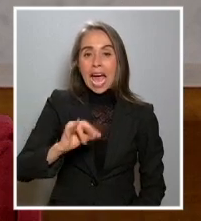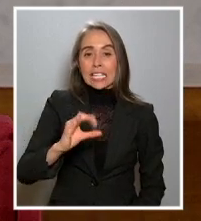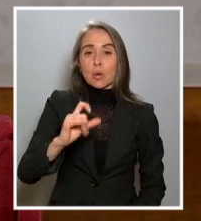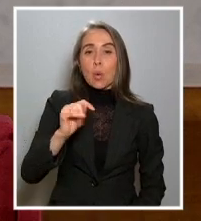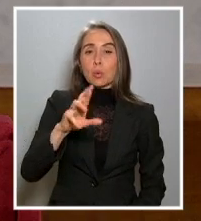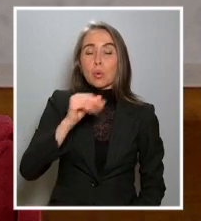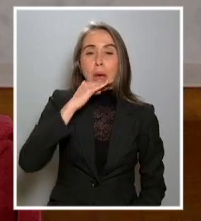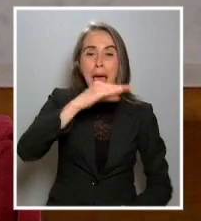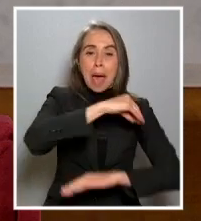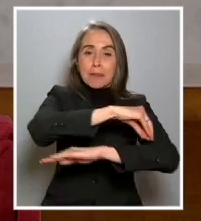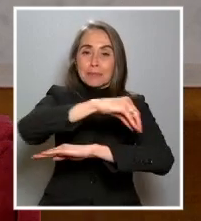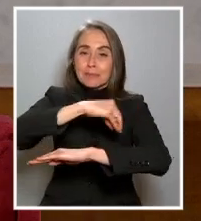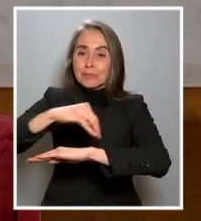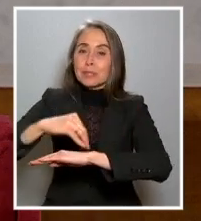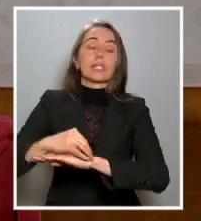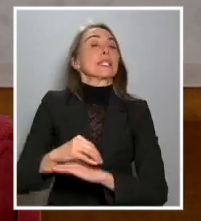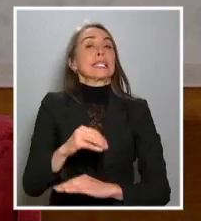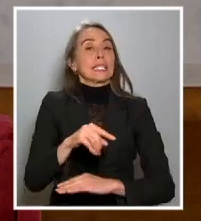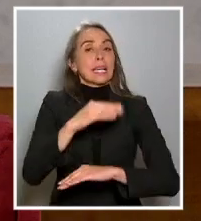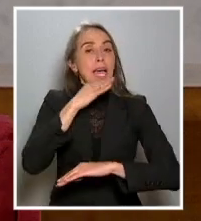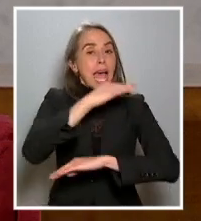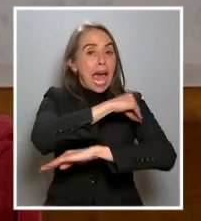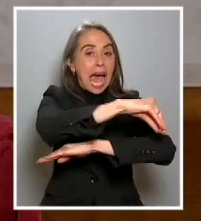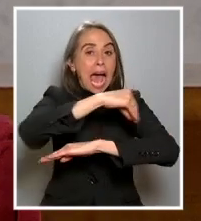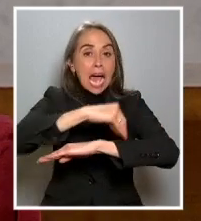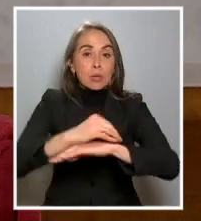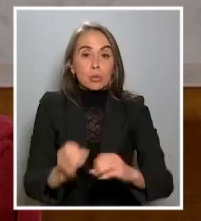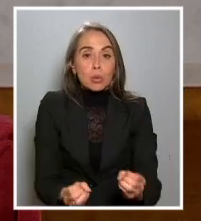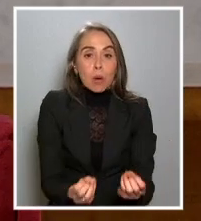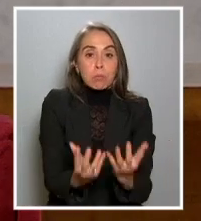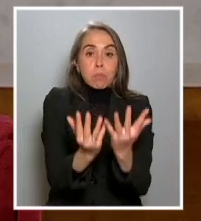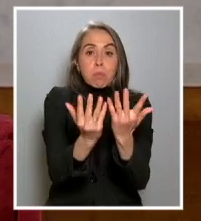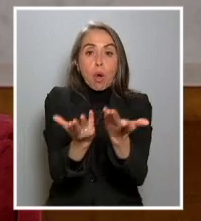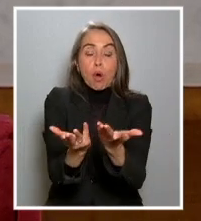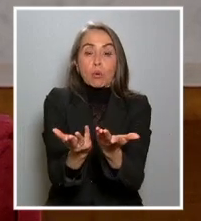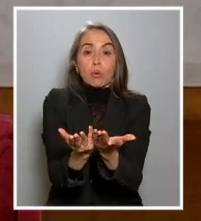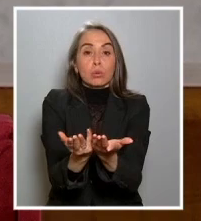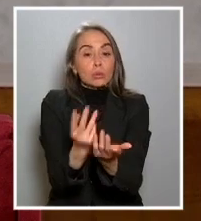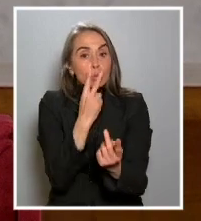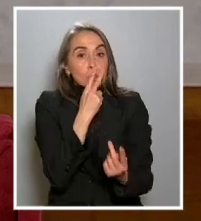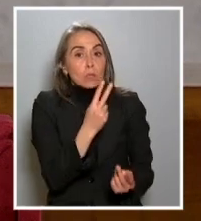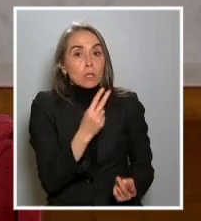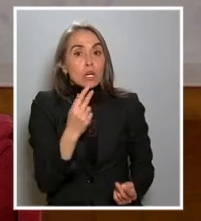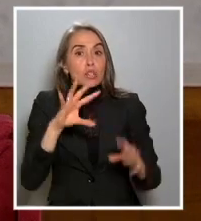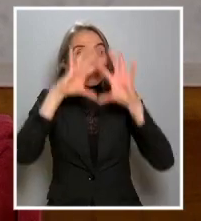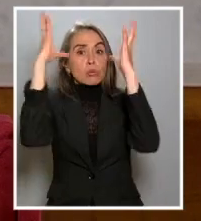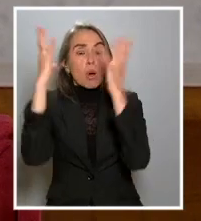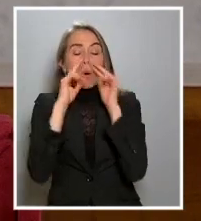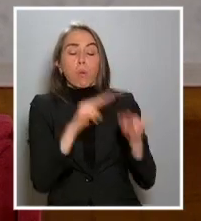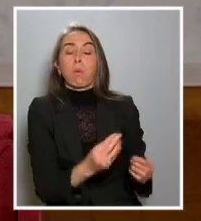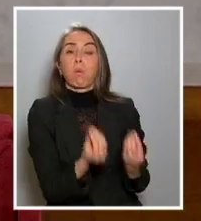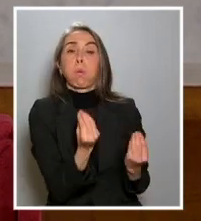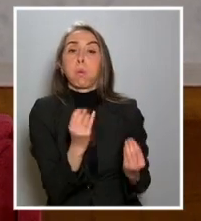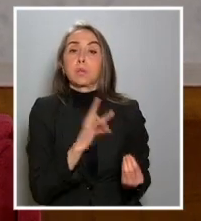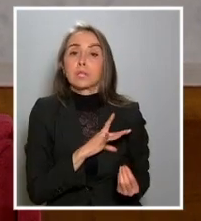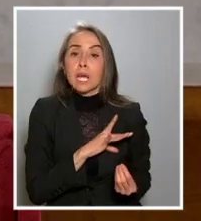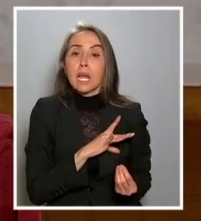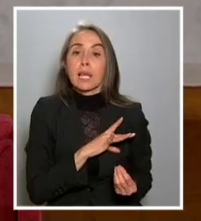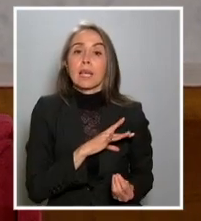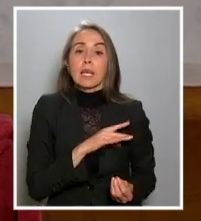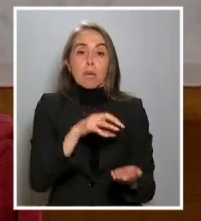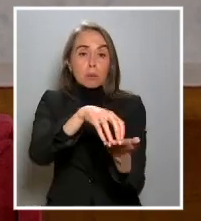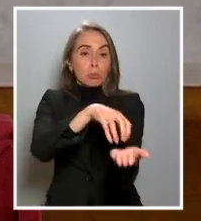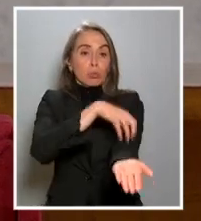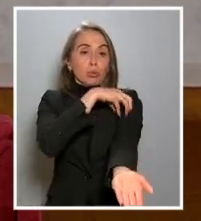Porque lo que produce nuestra agricultura es altamente apreciado en todo el mundo. Gran parte de nuestro